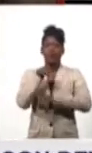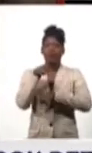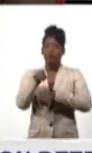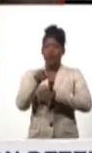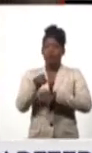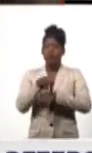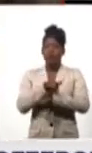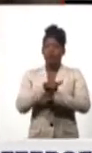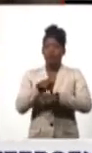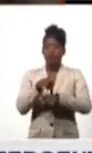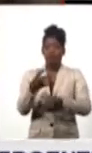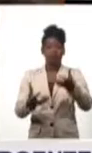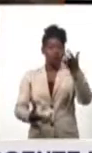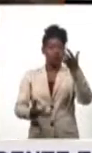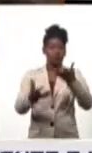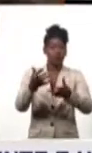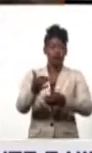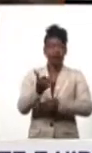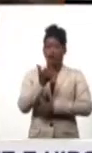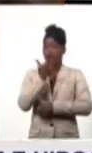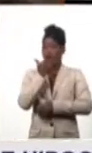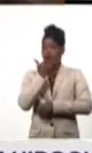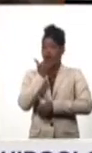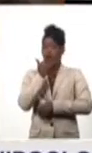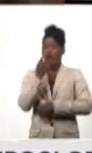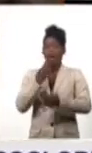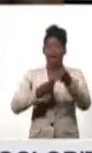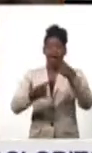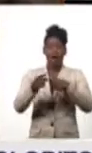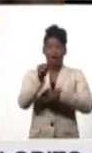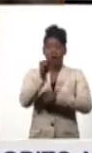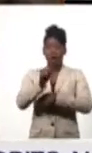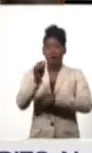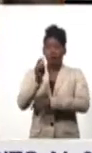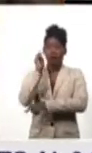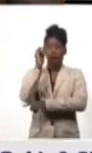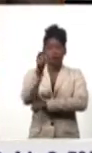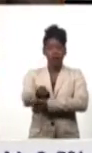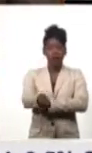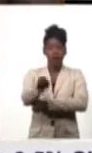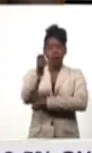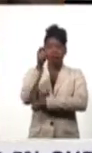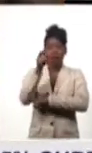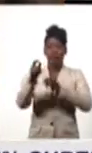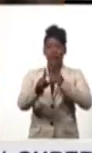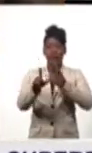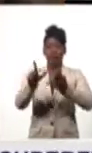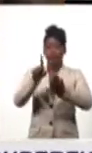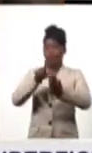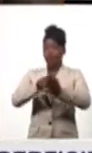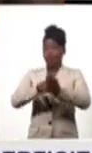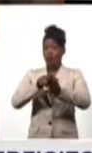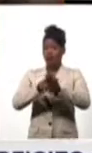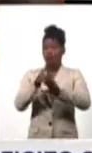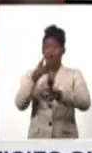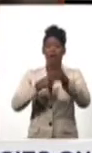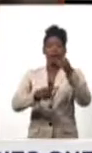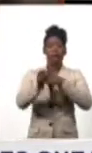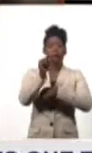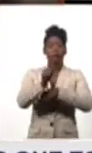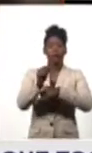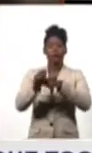los hábitats, está la pesca ilegal, está la tala y la caza, la tala furtiva, la